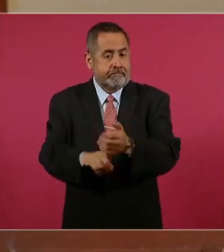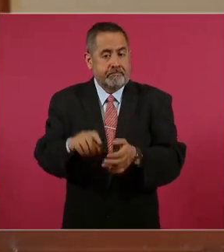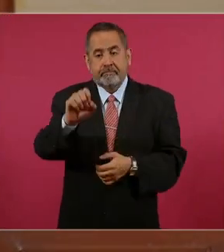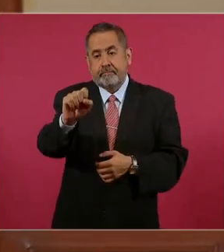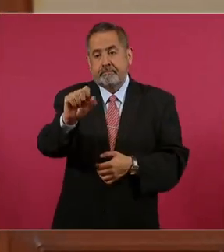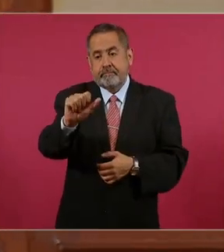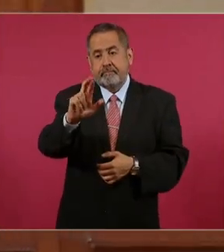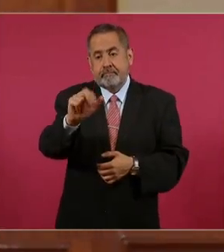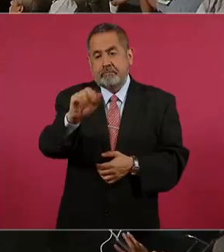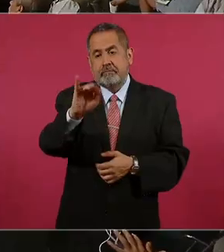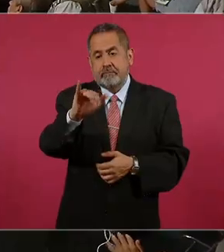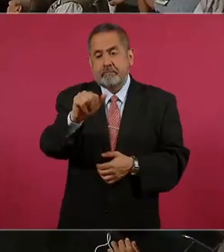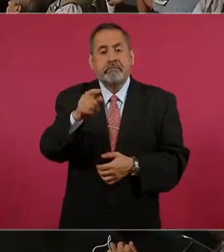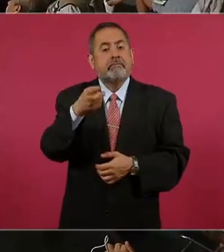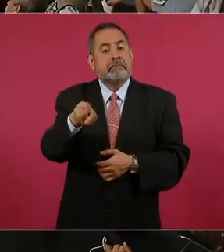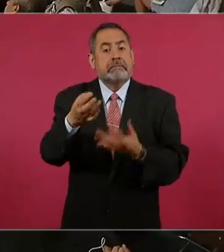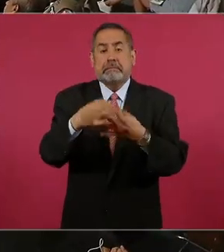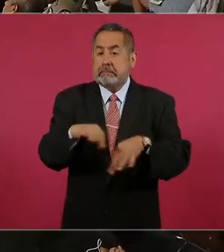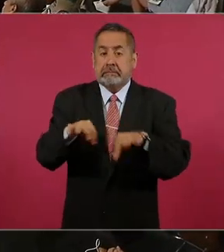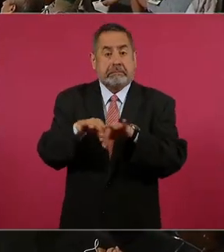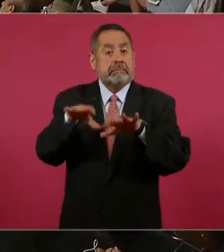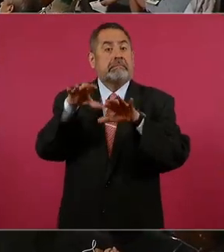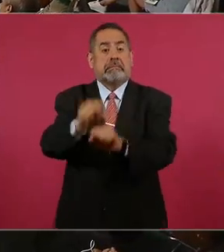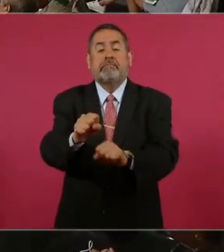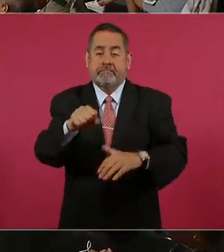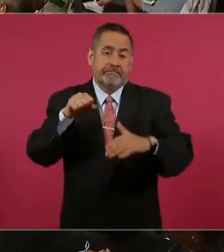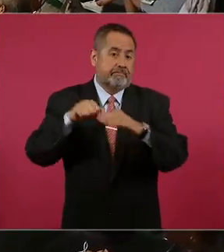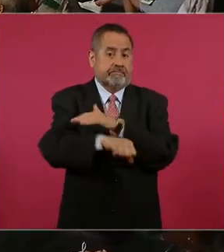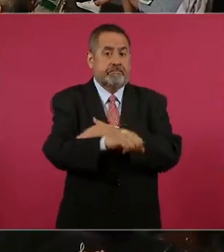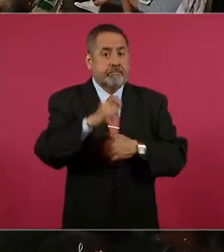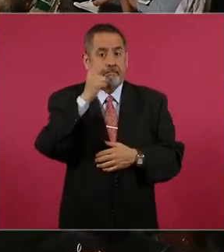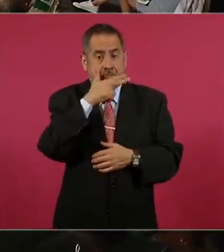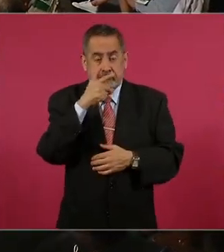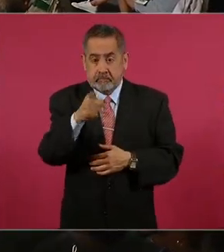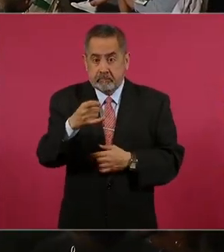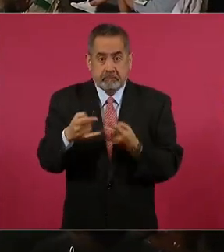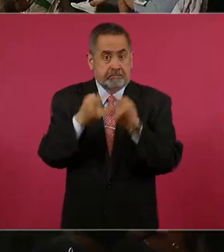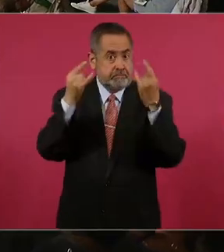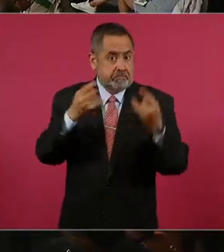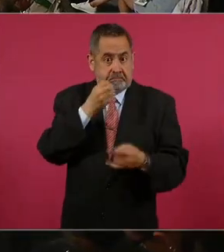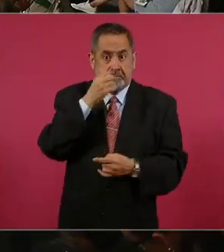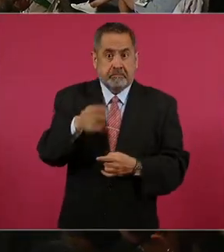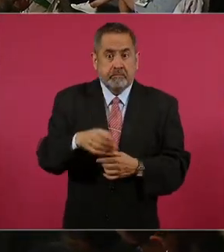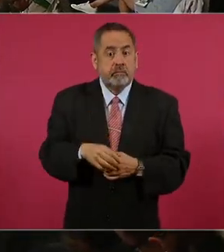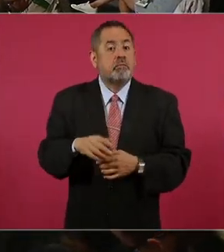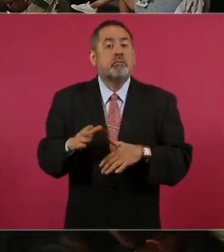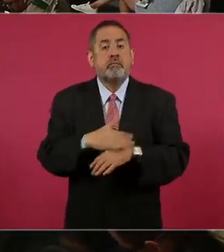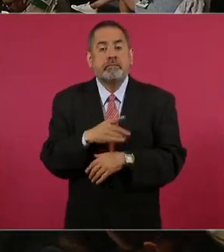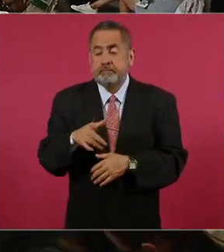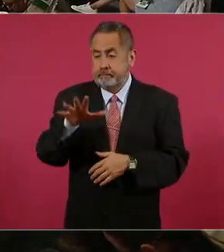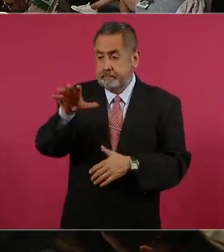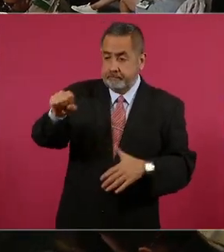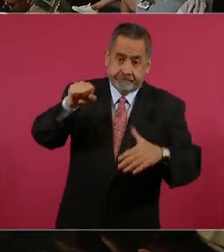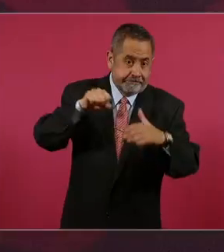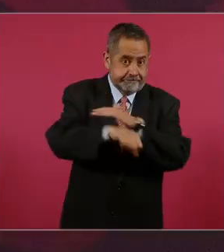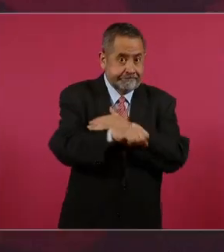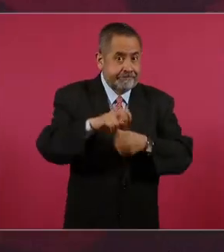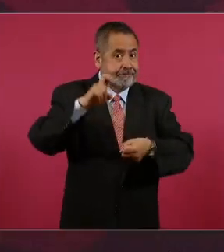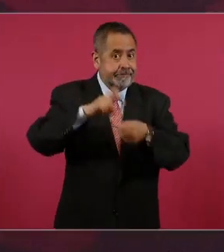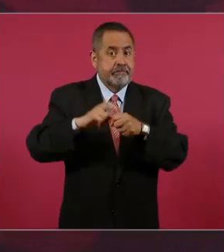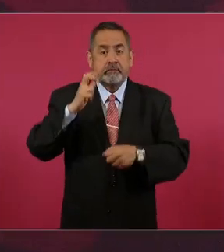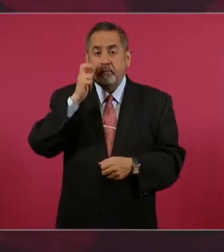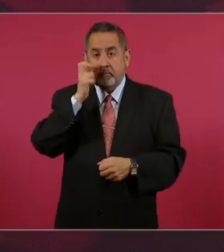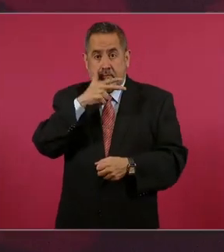Y es importantísima la anécdota, porque lo llevan a Chihuahua,